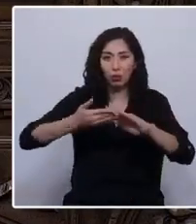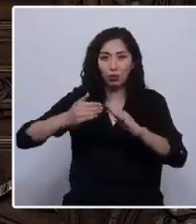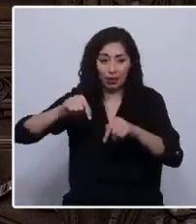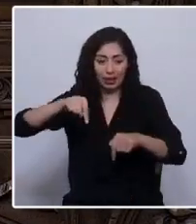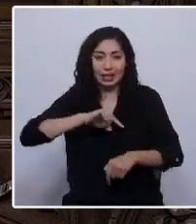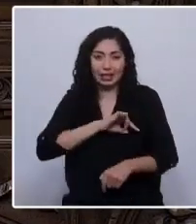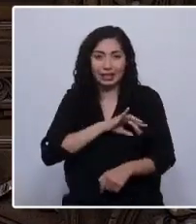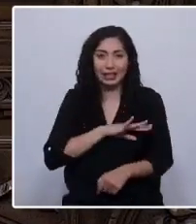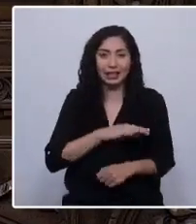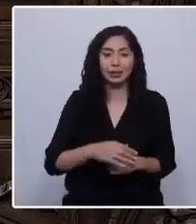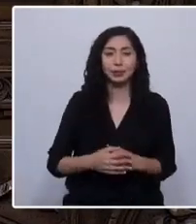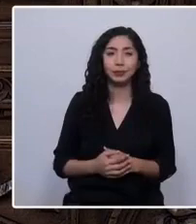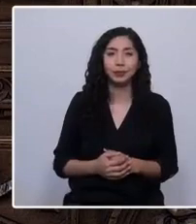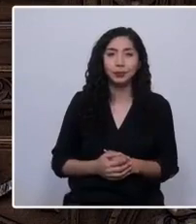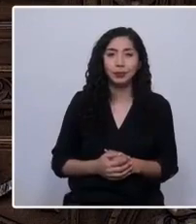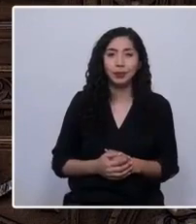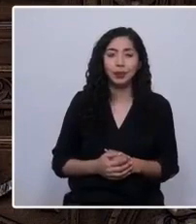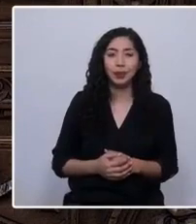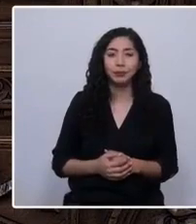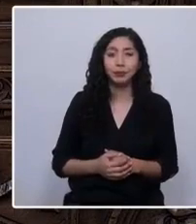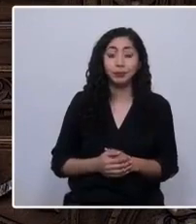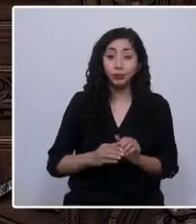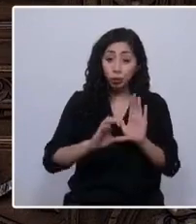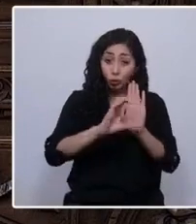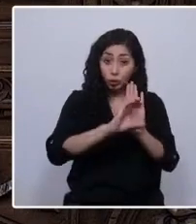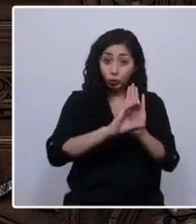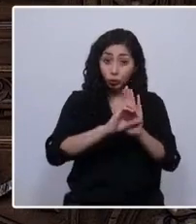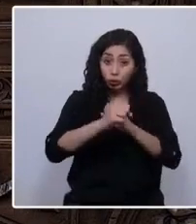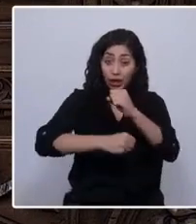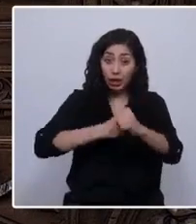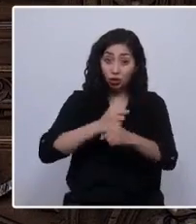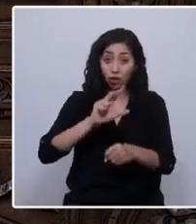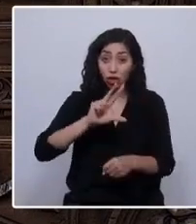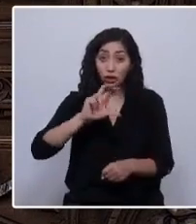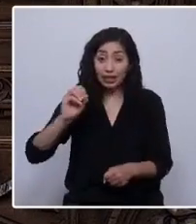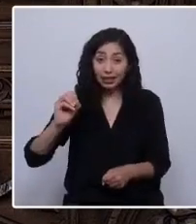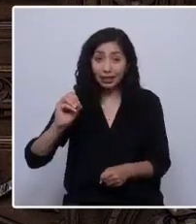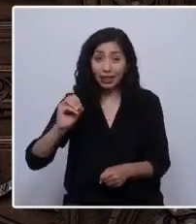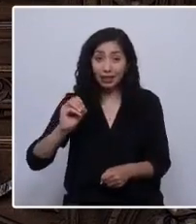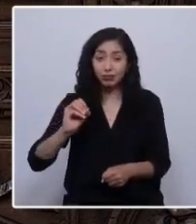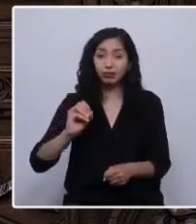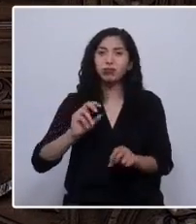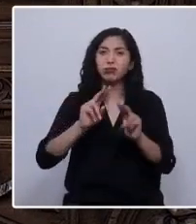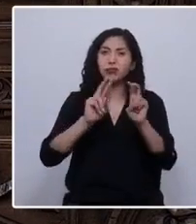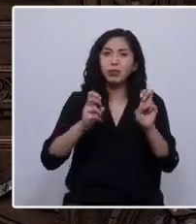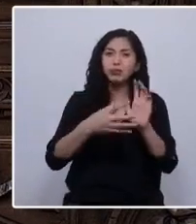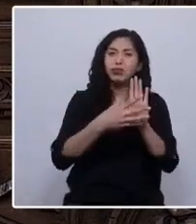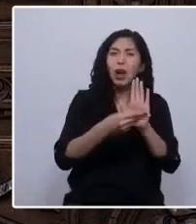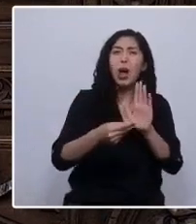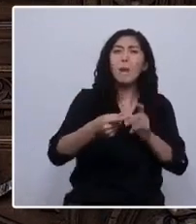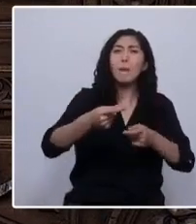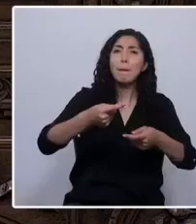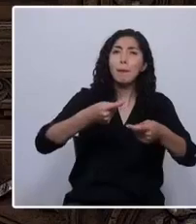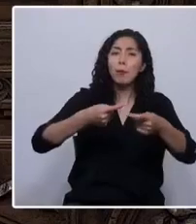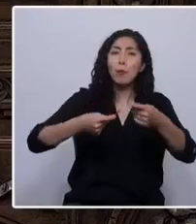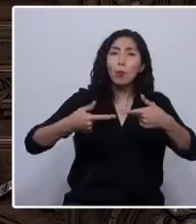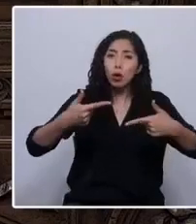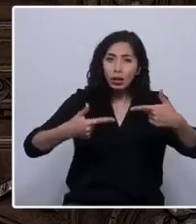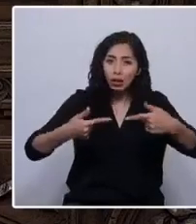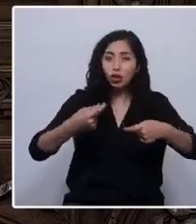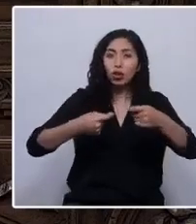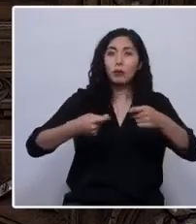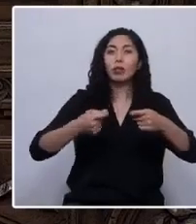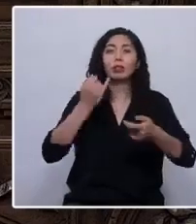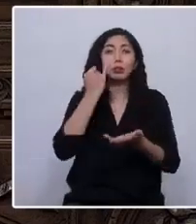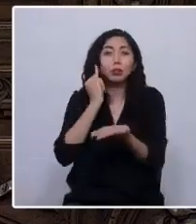Chile. La Constitución del 80 nos legó un marco político, económico e institucional, pero por sobre